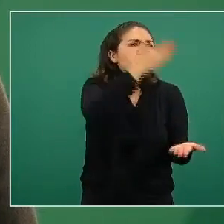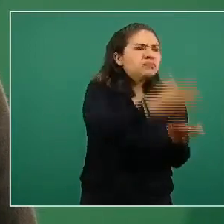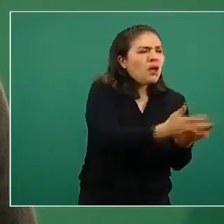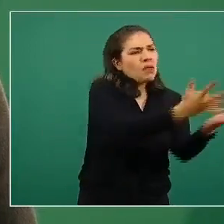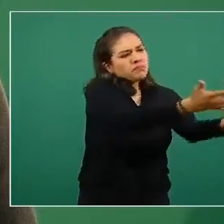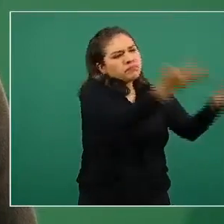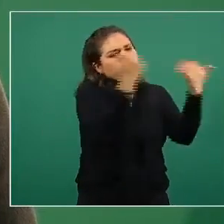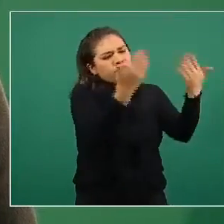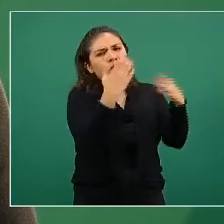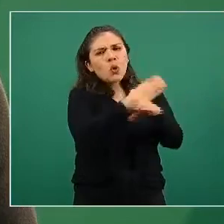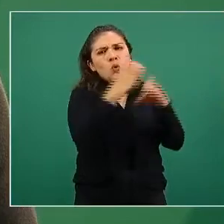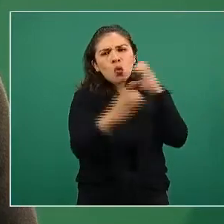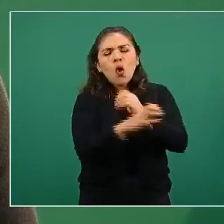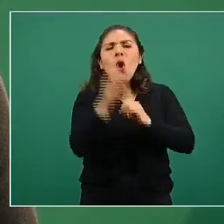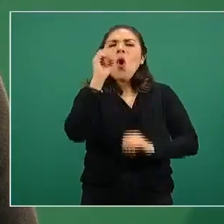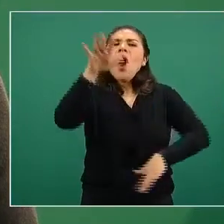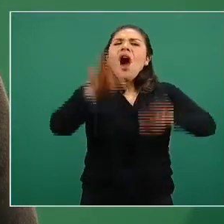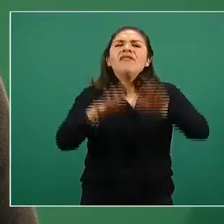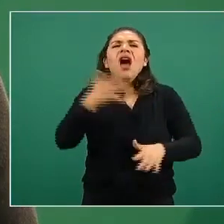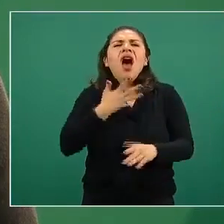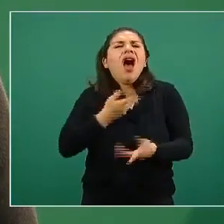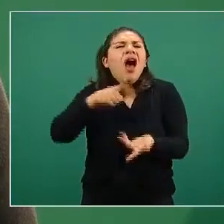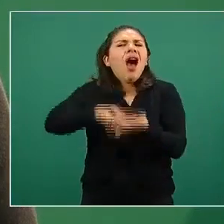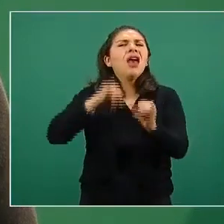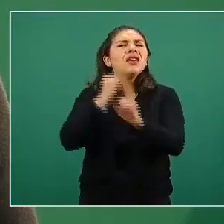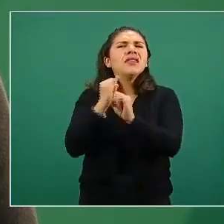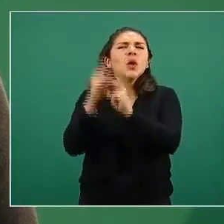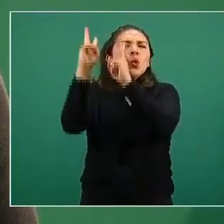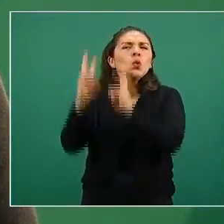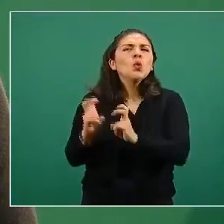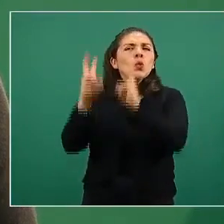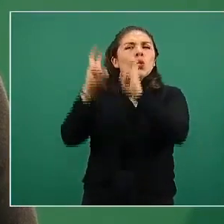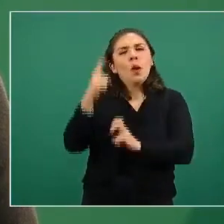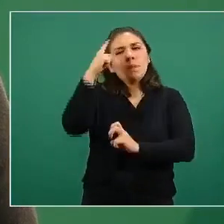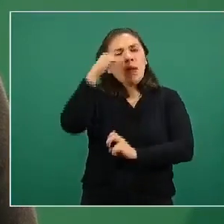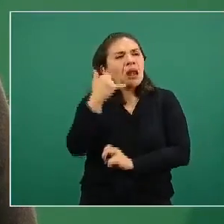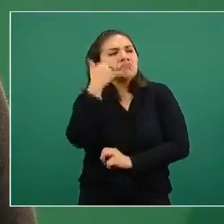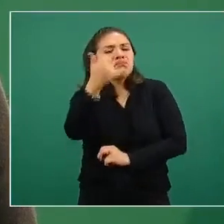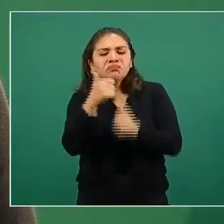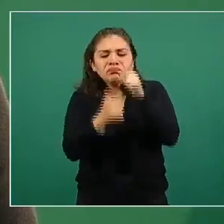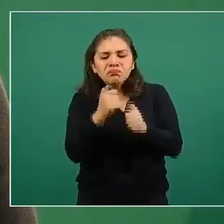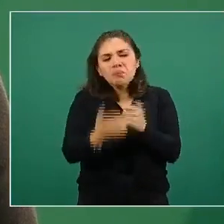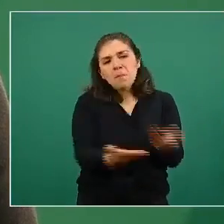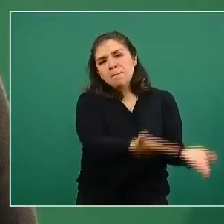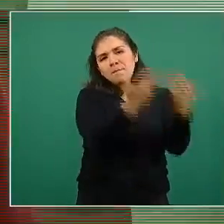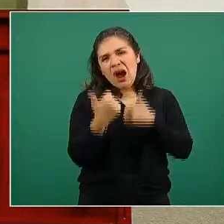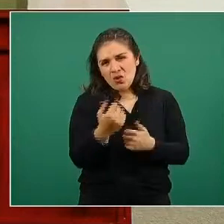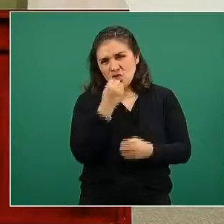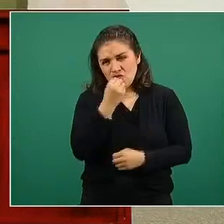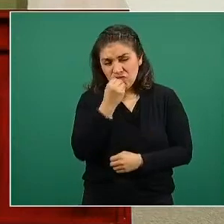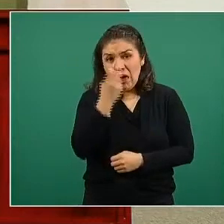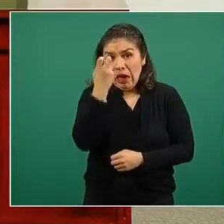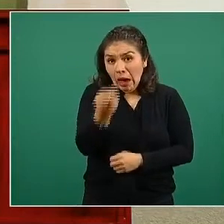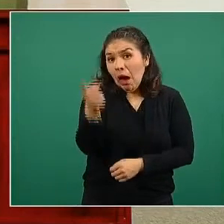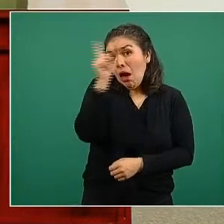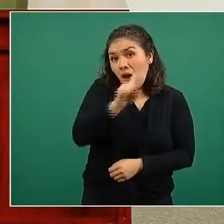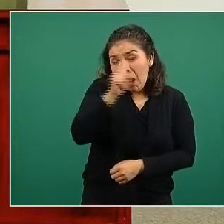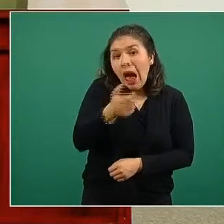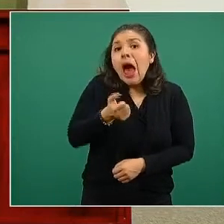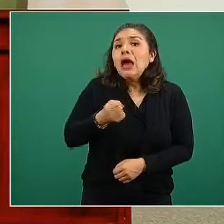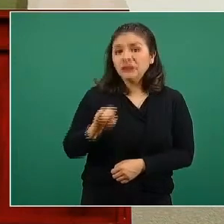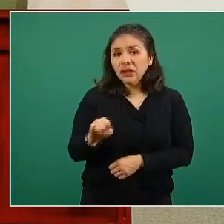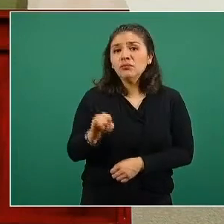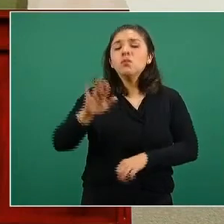a través de diferentes plataformas informáticas de este tipo de servicios. Y esta es la recomendación